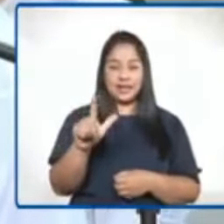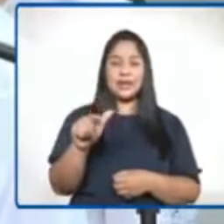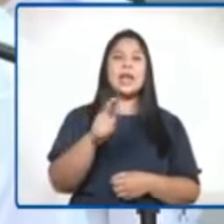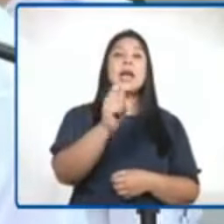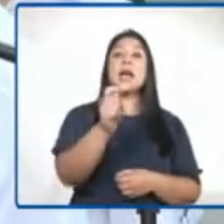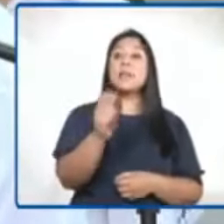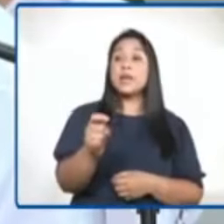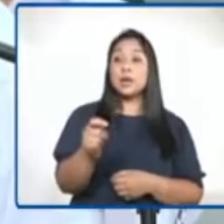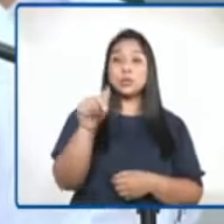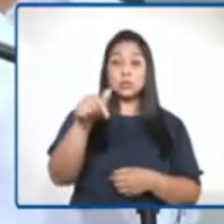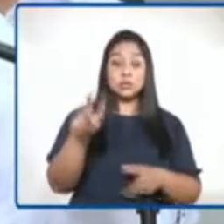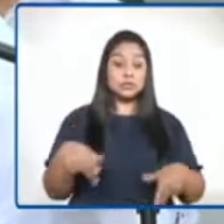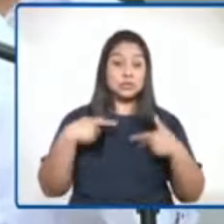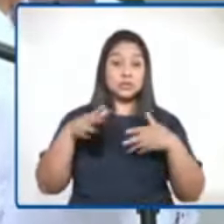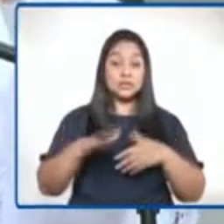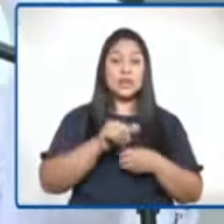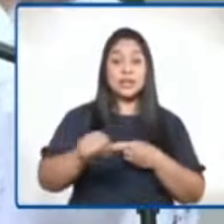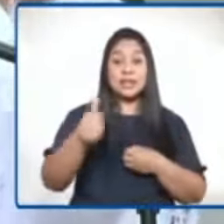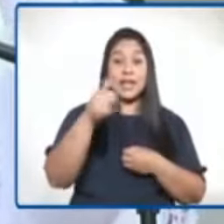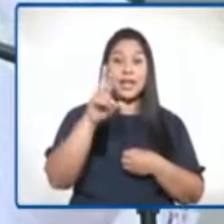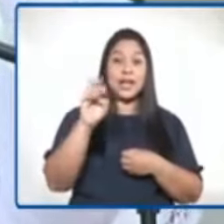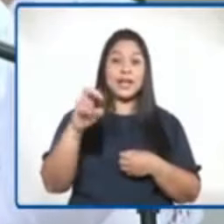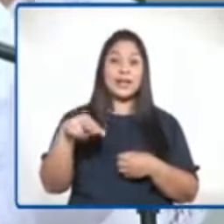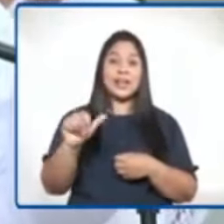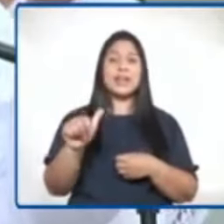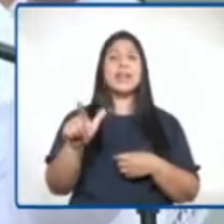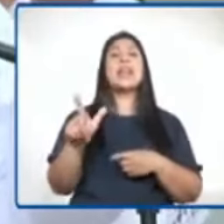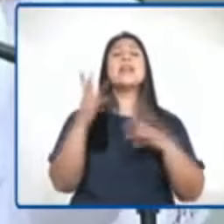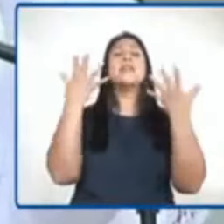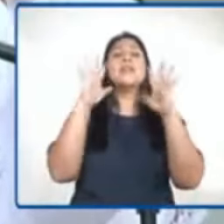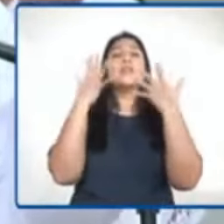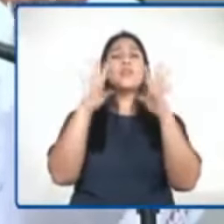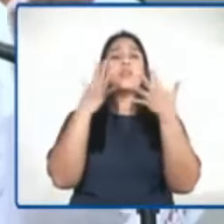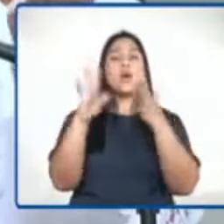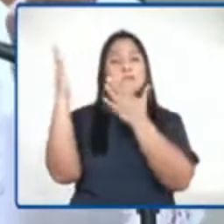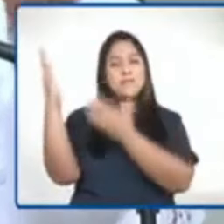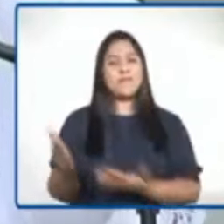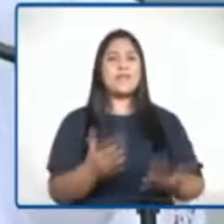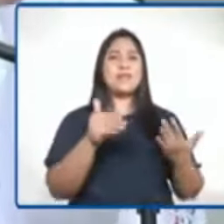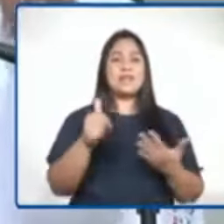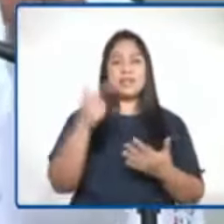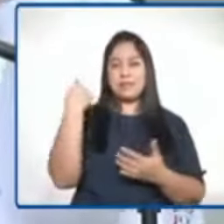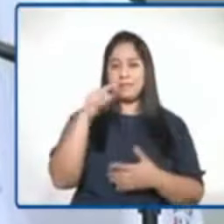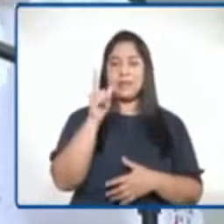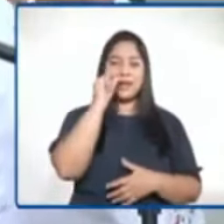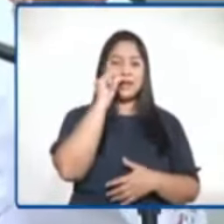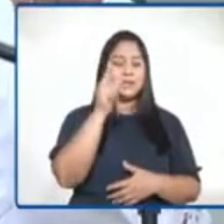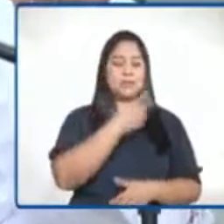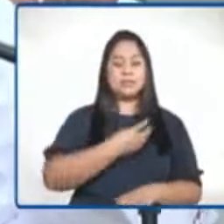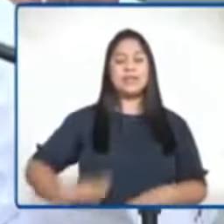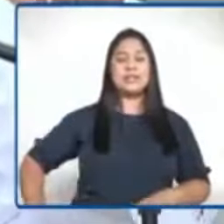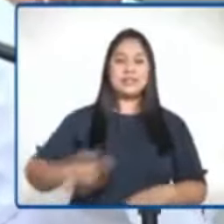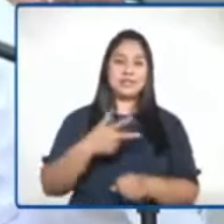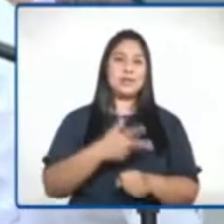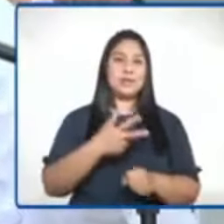El Arenal, quiero pedirles un fuerte aplauso de bienvenida para el señor presidente de